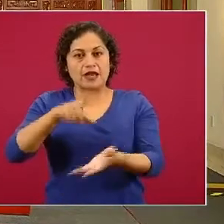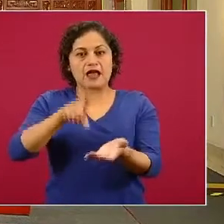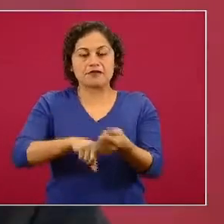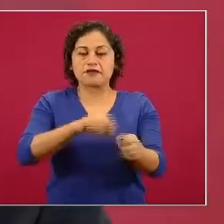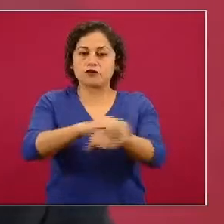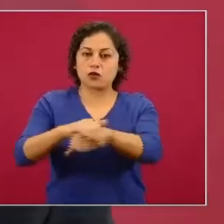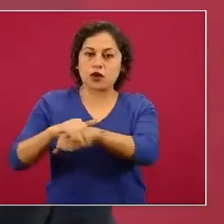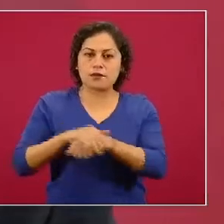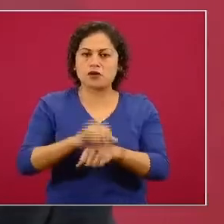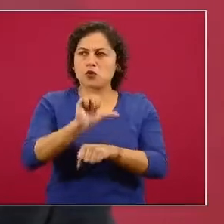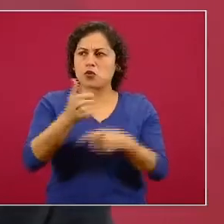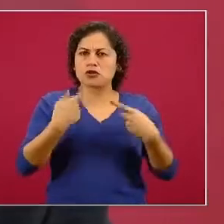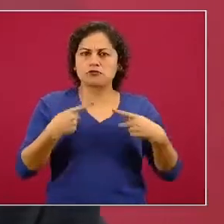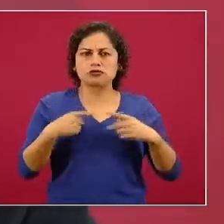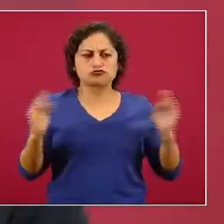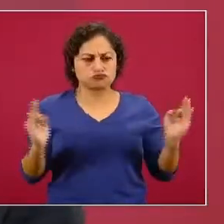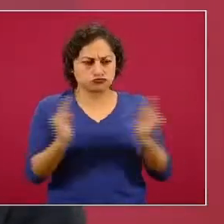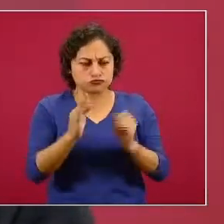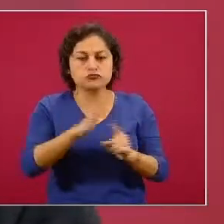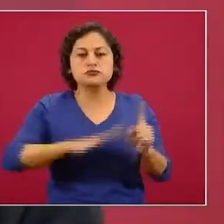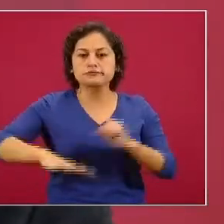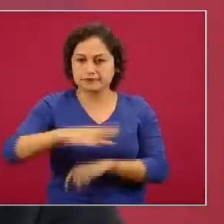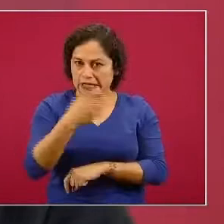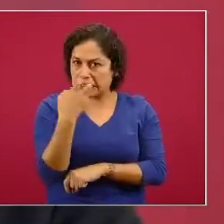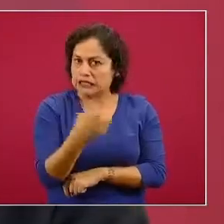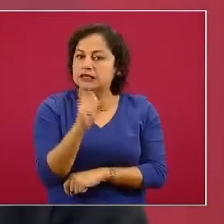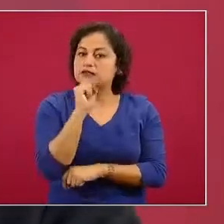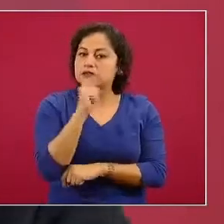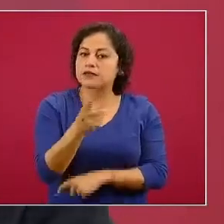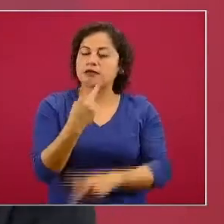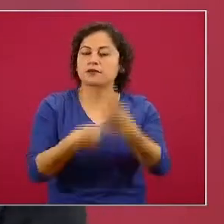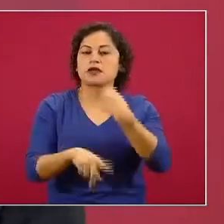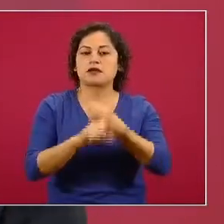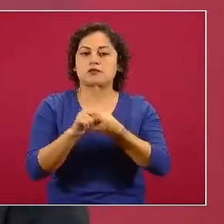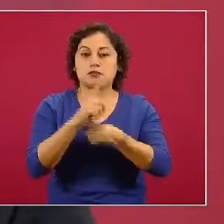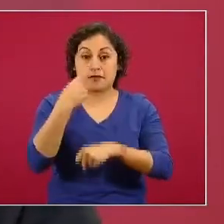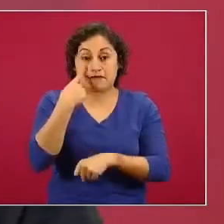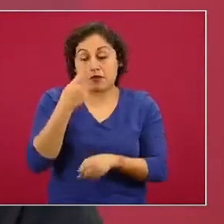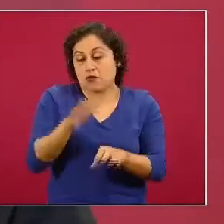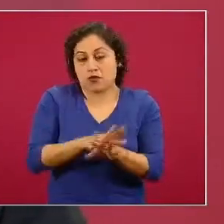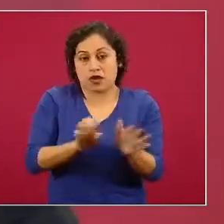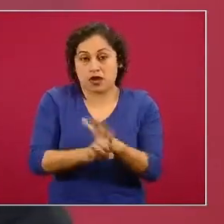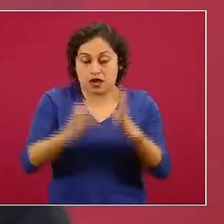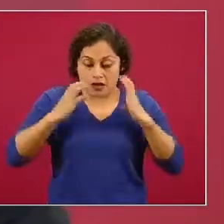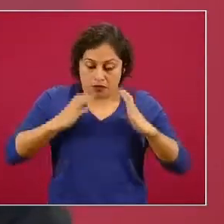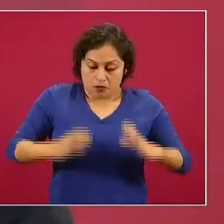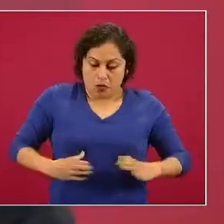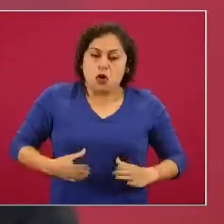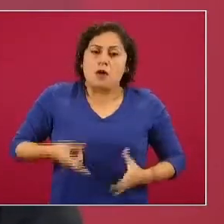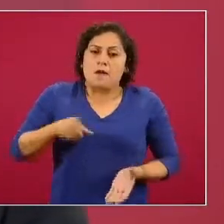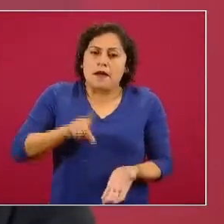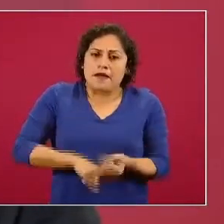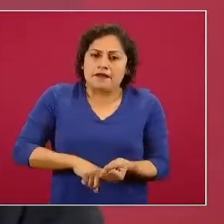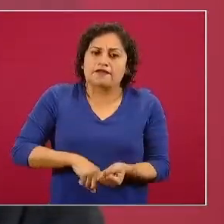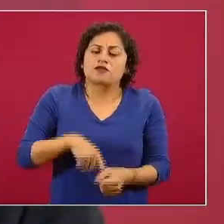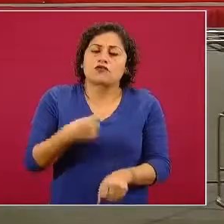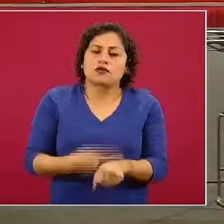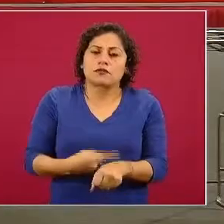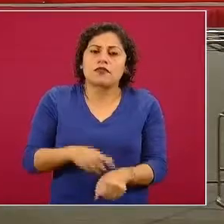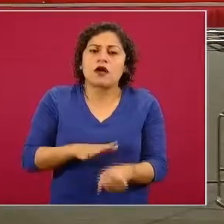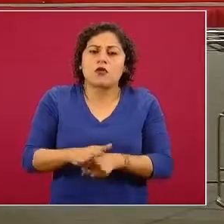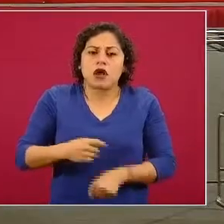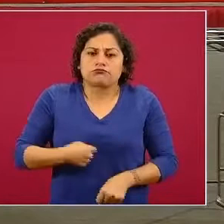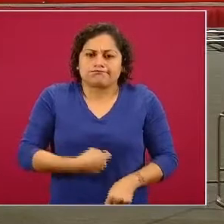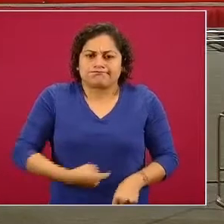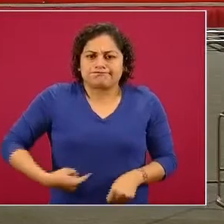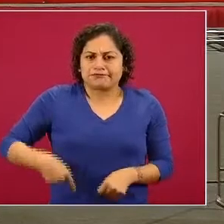están a su alrededor. A nivel físico, por ejemplo, ¿qué es lo que causa? Nos puede causar gastritis, nos puede causar